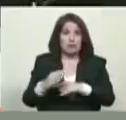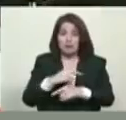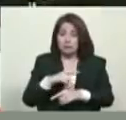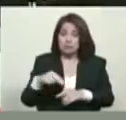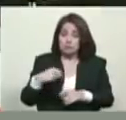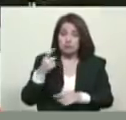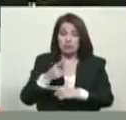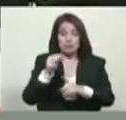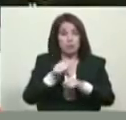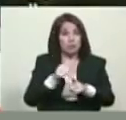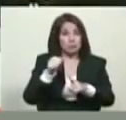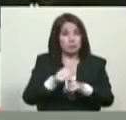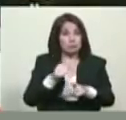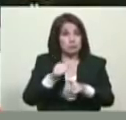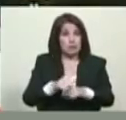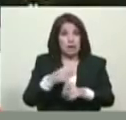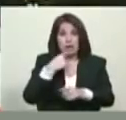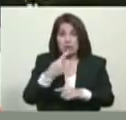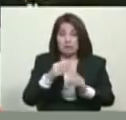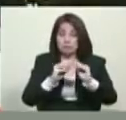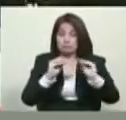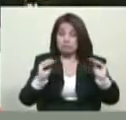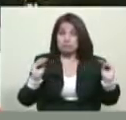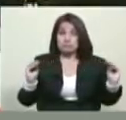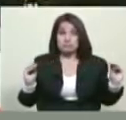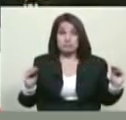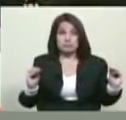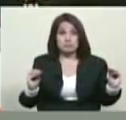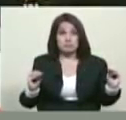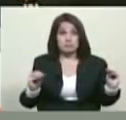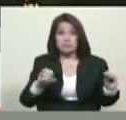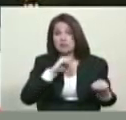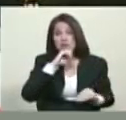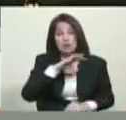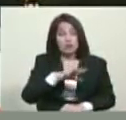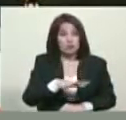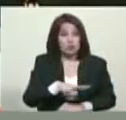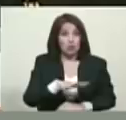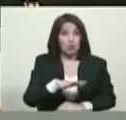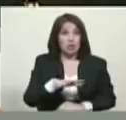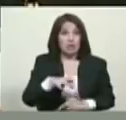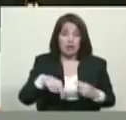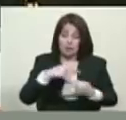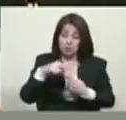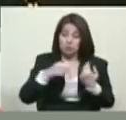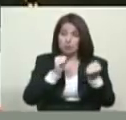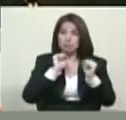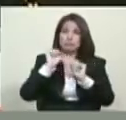hermanas y hermanos, tenemos esa misión inédita e histórica para defender nuestras revoluciones.